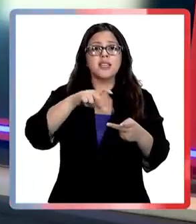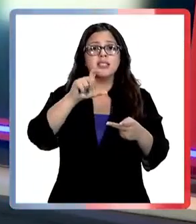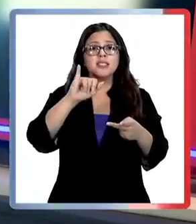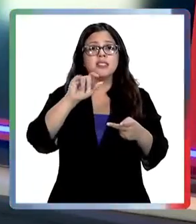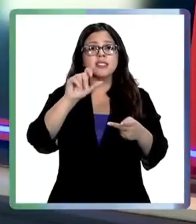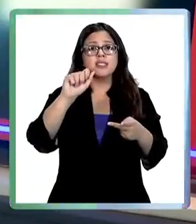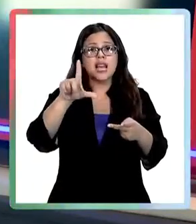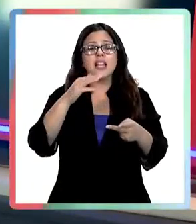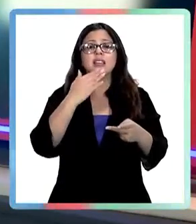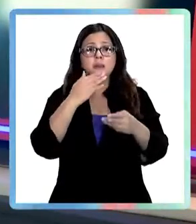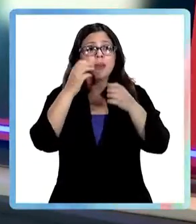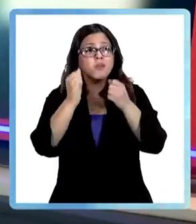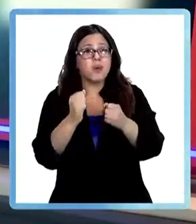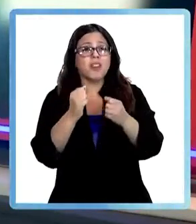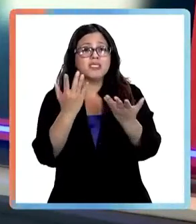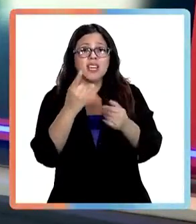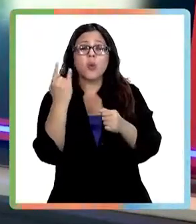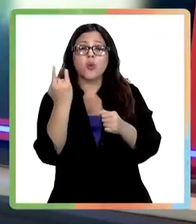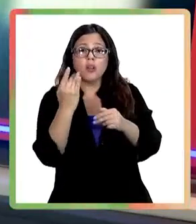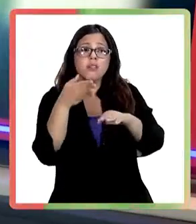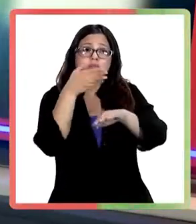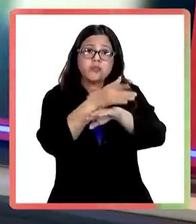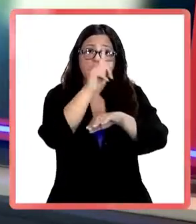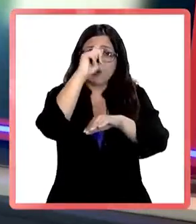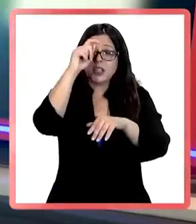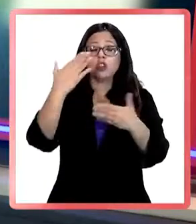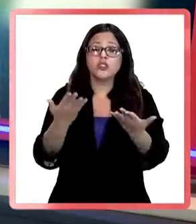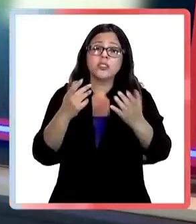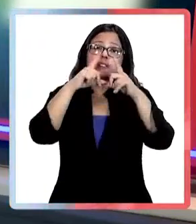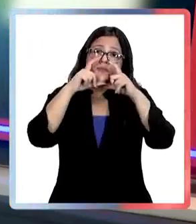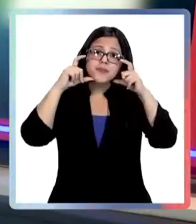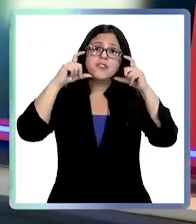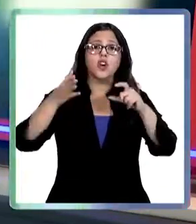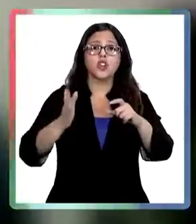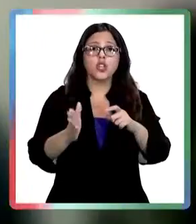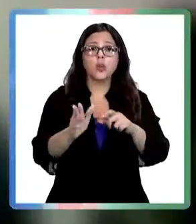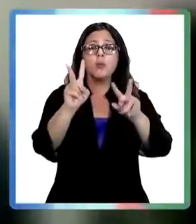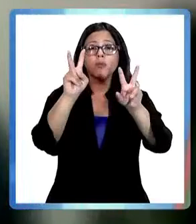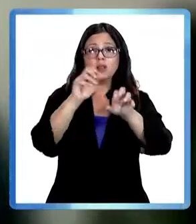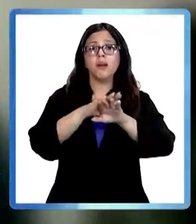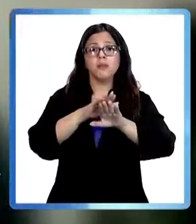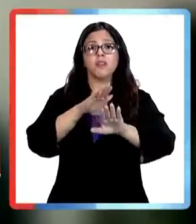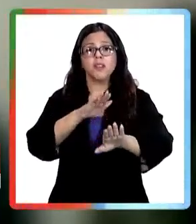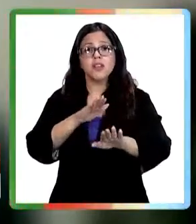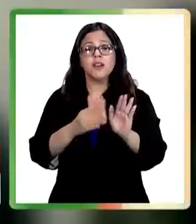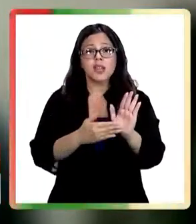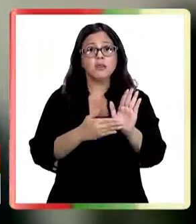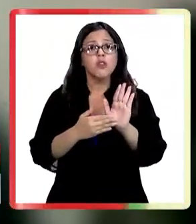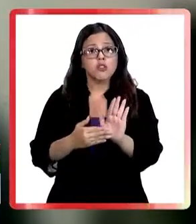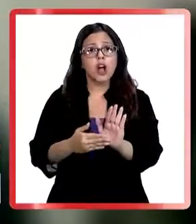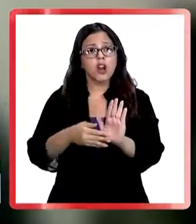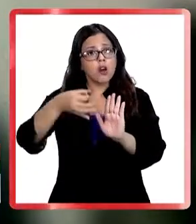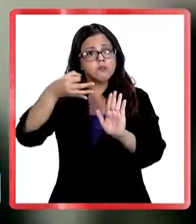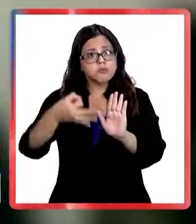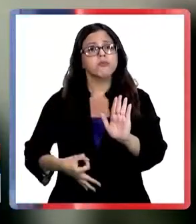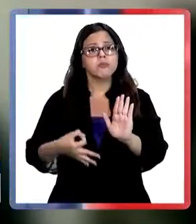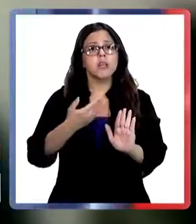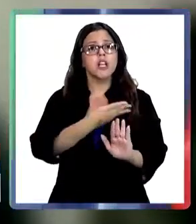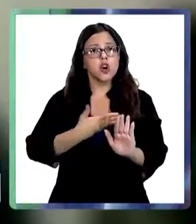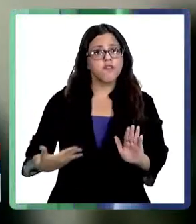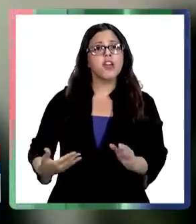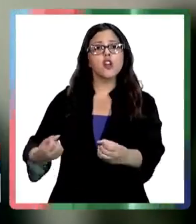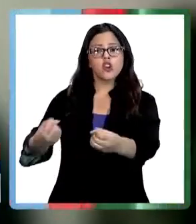pueden colapsar los hospitales. Entonces, el llamado es a seguir ocupando estas medidas preventivas que demostraron utilidad. El COVID nos enseñó